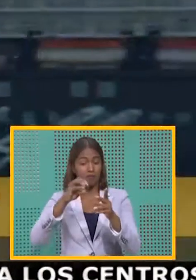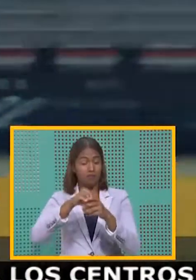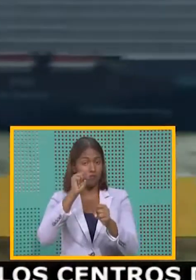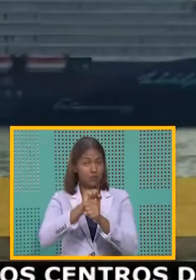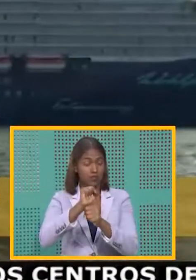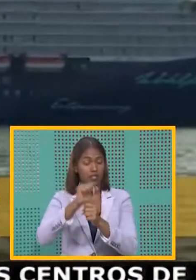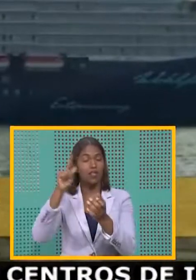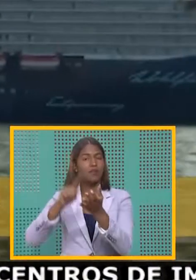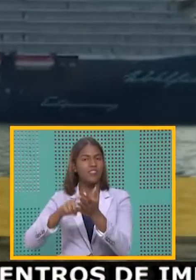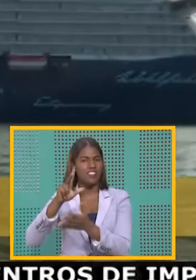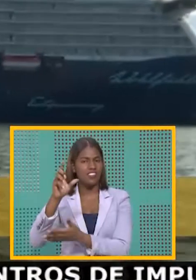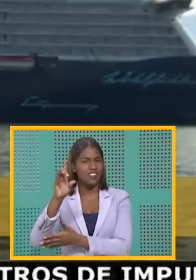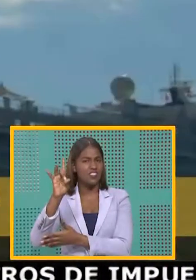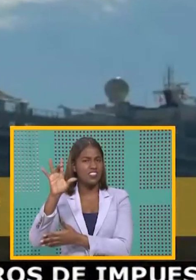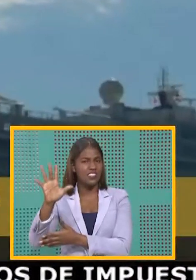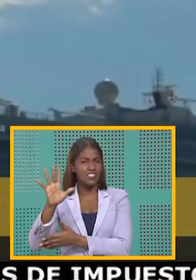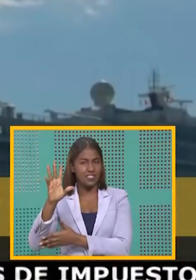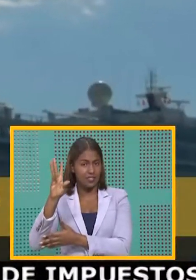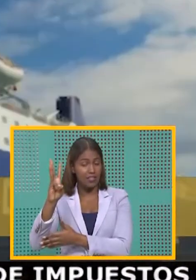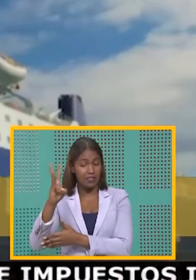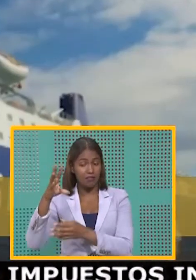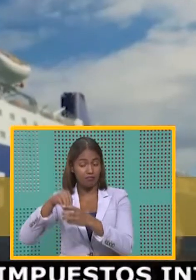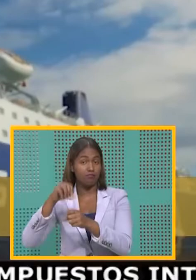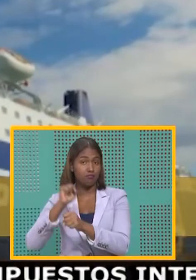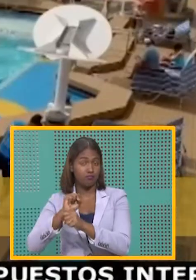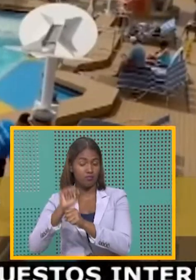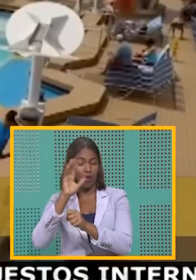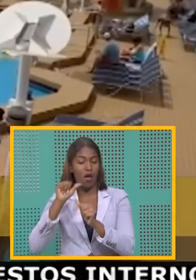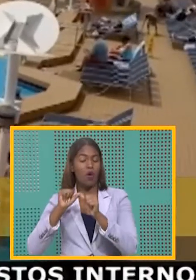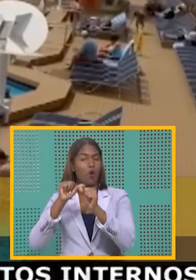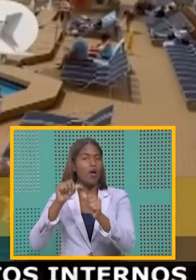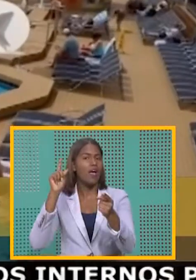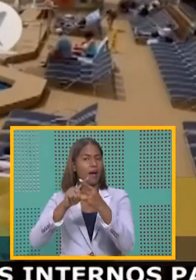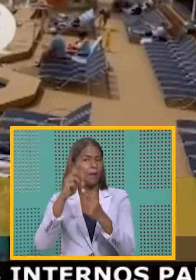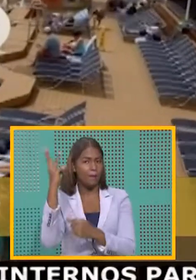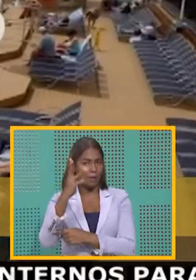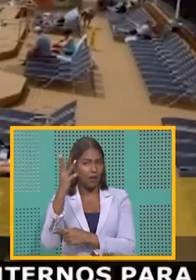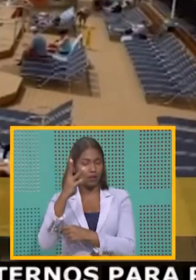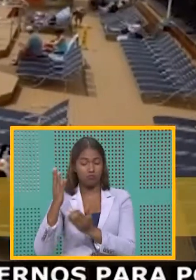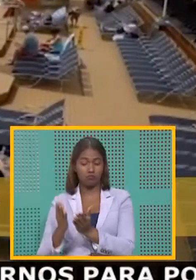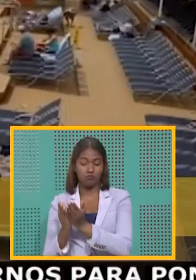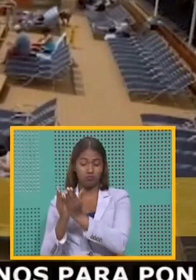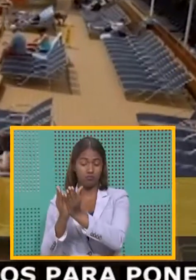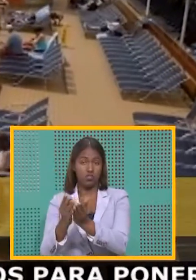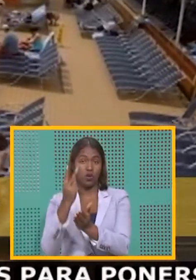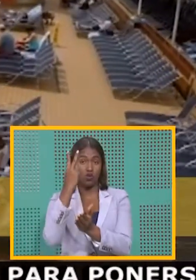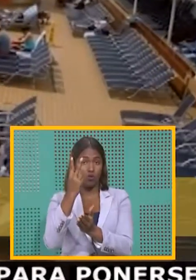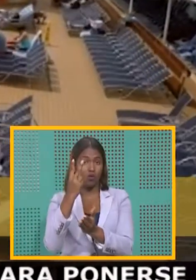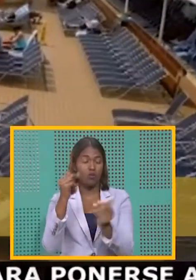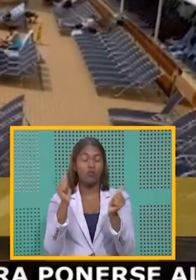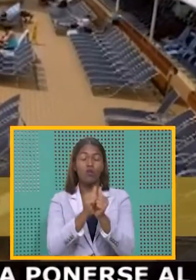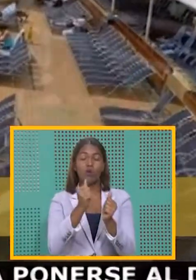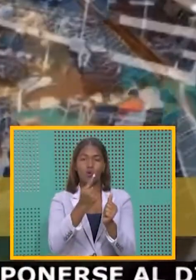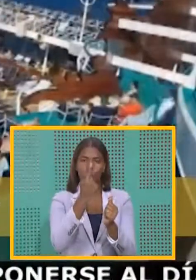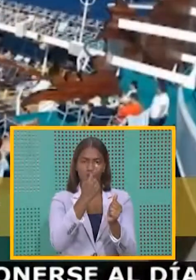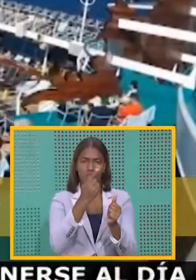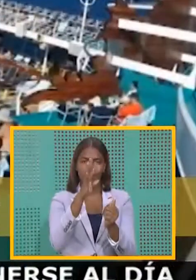y 1.386 tripulantes. Continuará el miércoles con la llegada de 2 cruceros, uno con capacidad